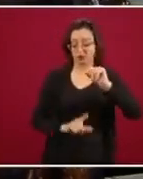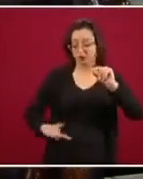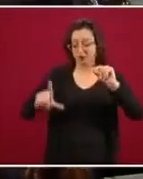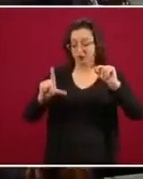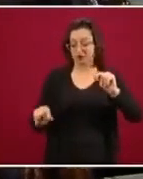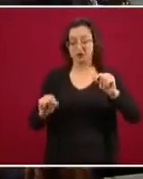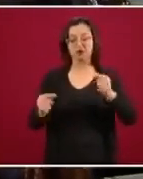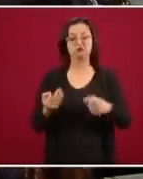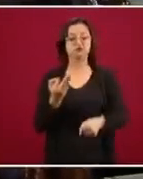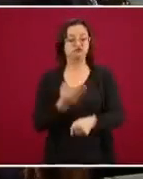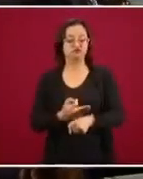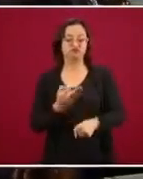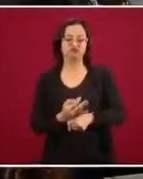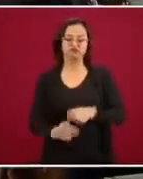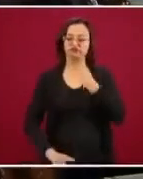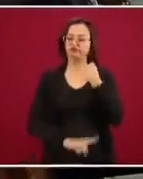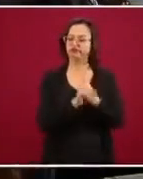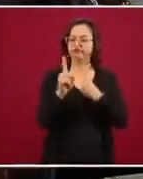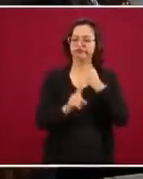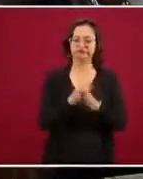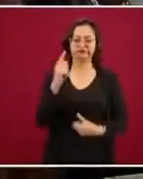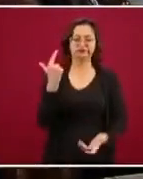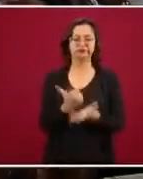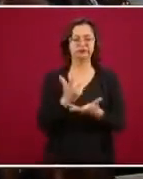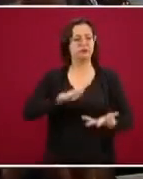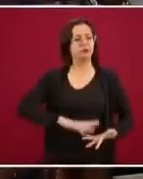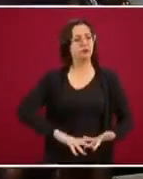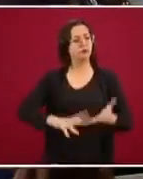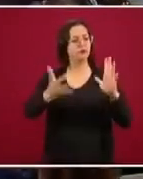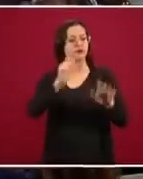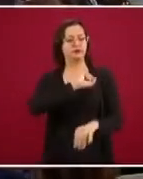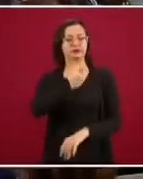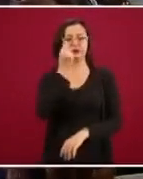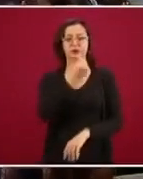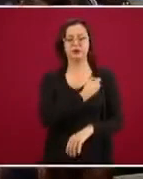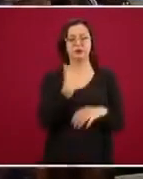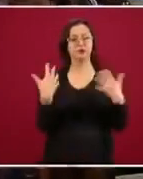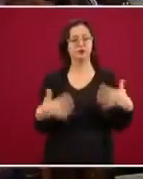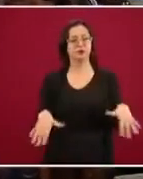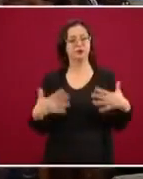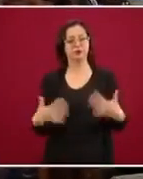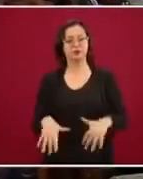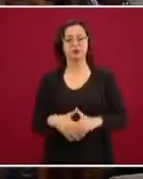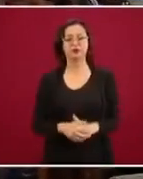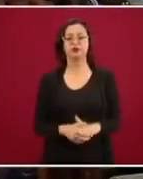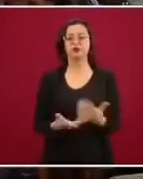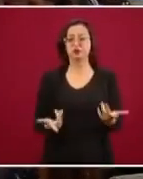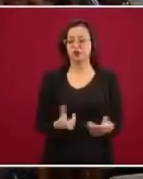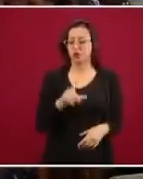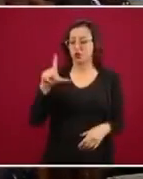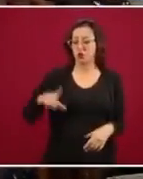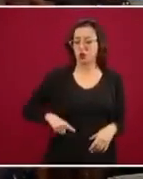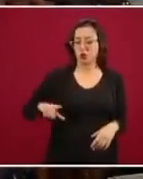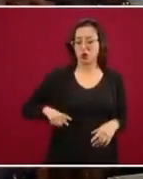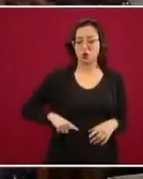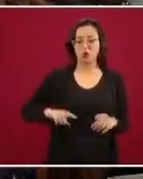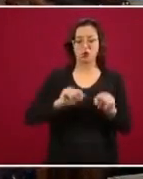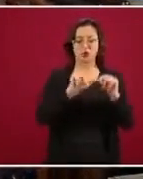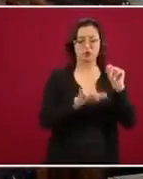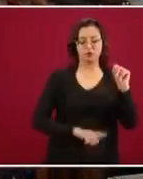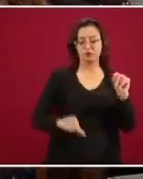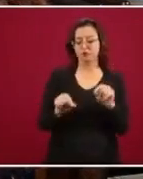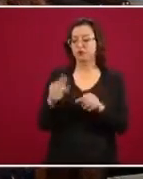enfrentan una crisis de salud sin precedentes por lo que la unión de esfuerzos del gobierno de méxico y el sector privado de